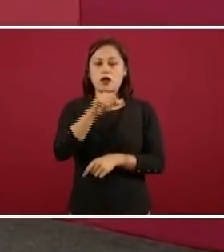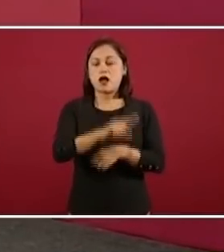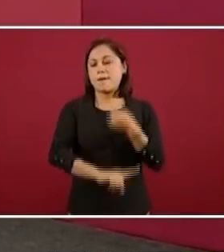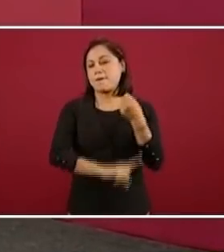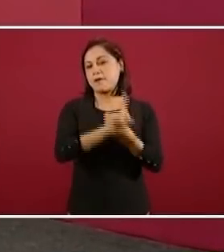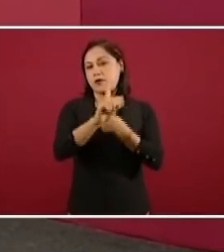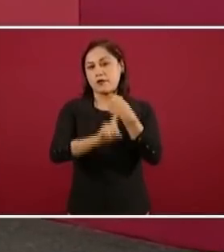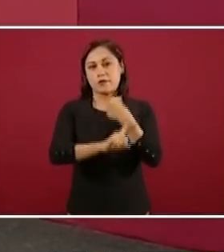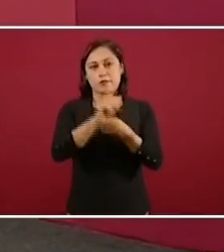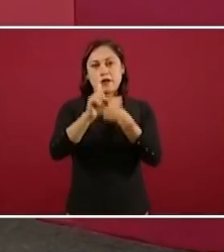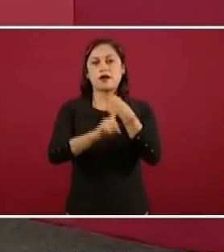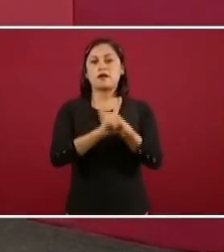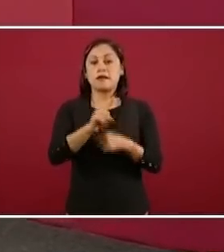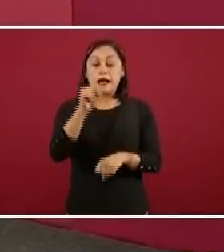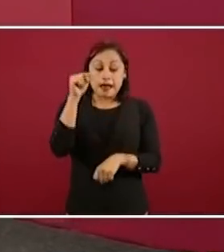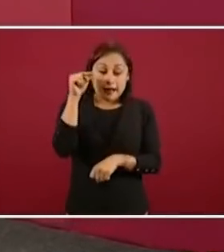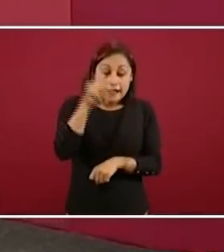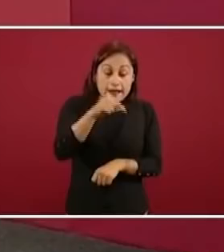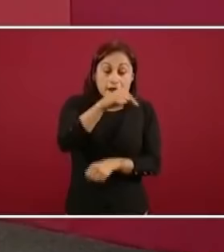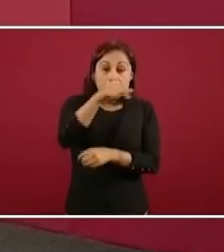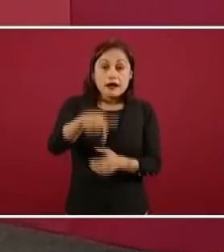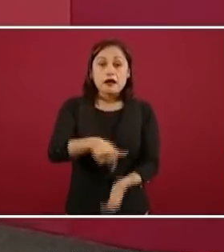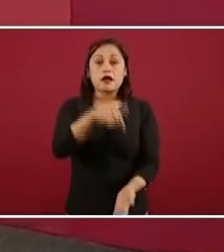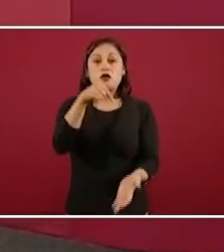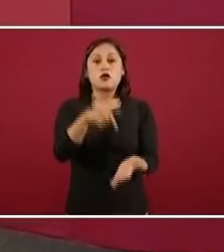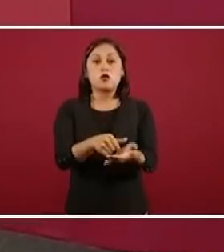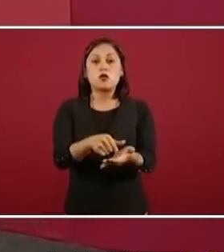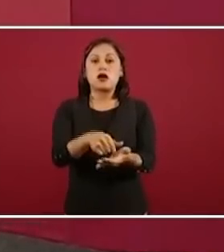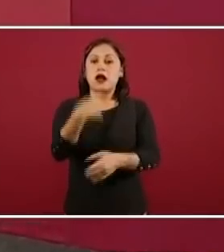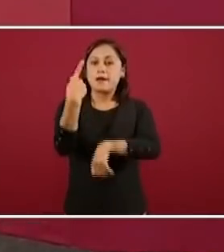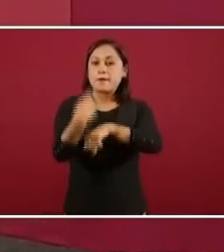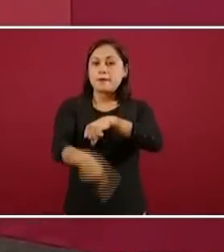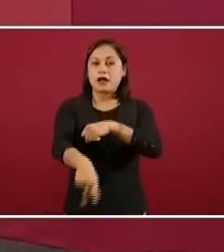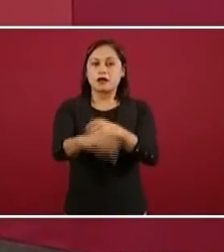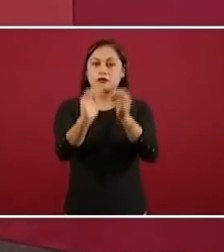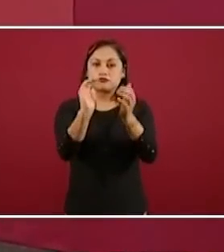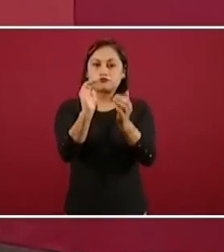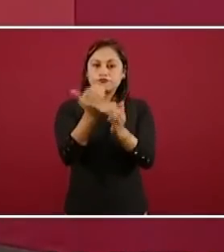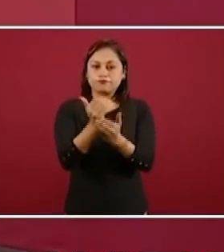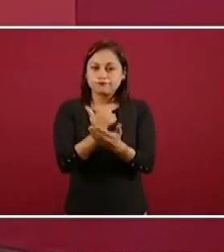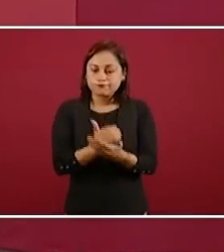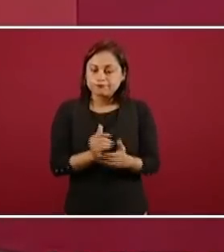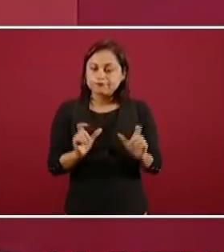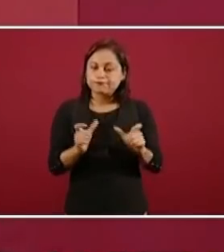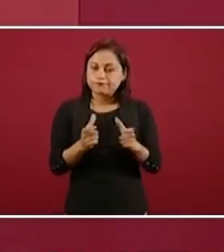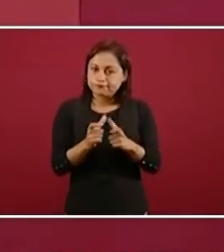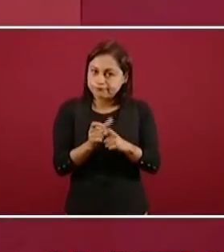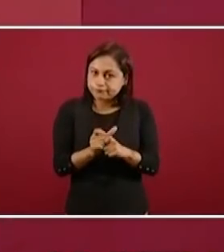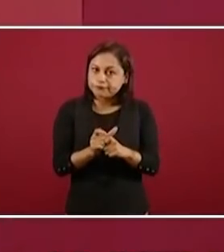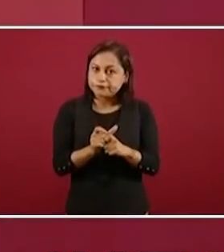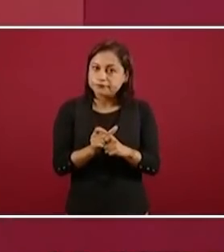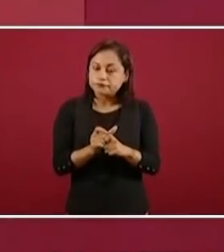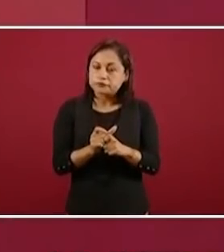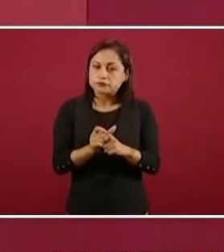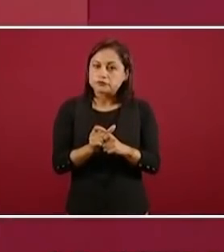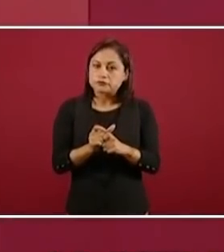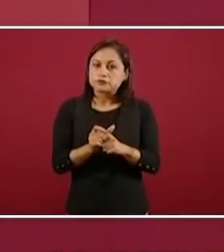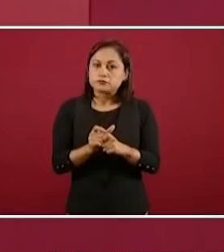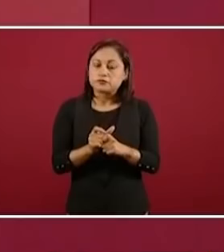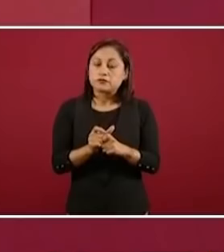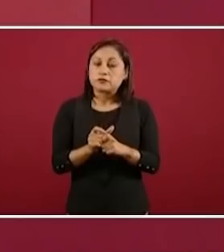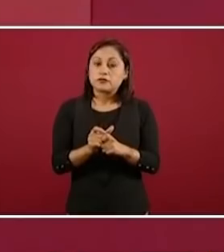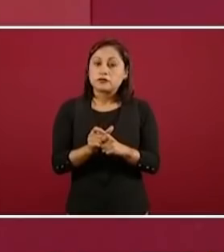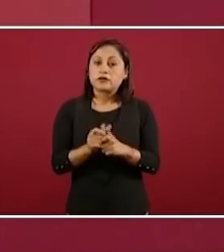bajo la incidencia ahí se aplicó incluso desde el sexenio pasado